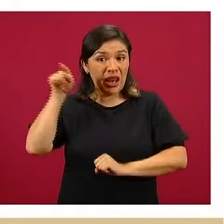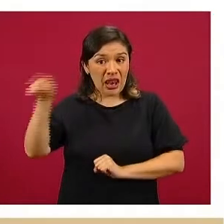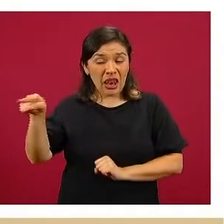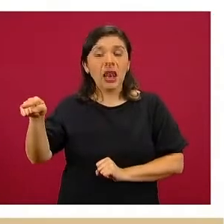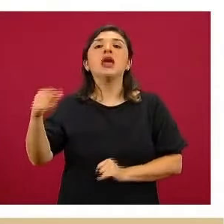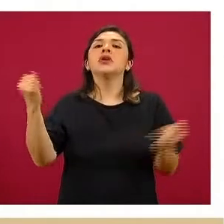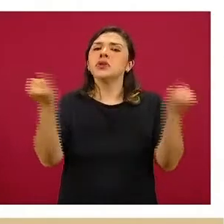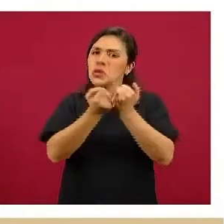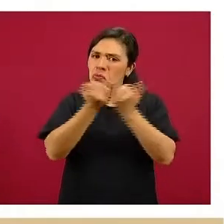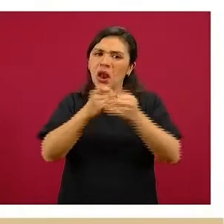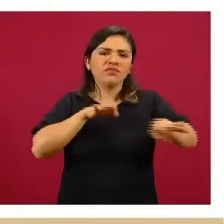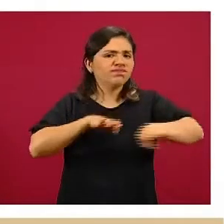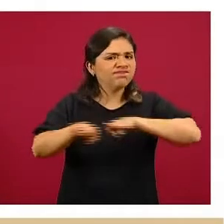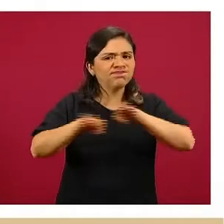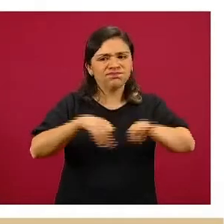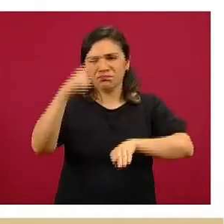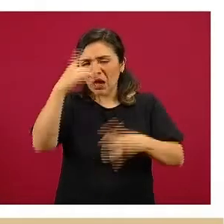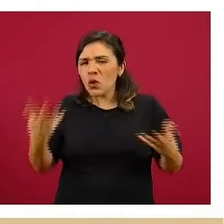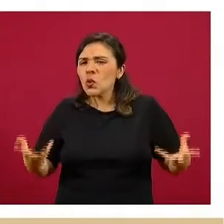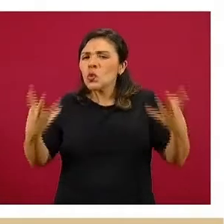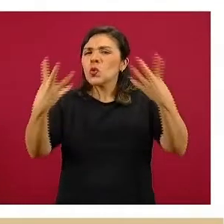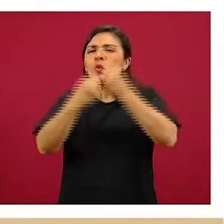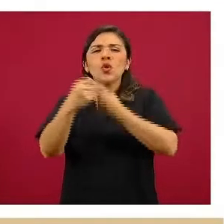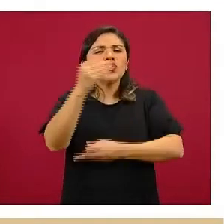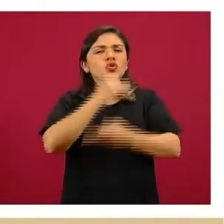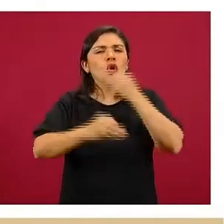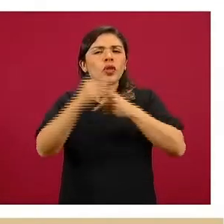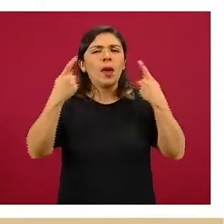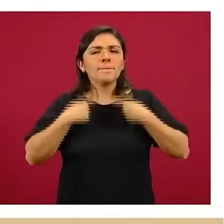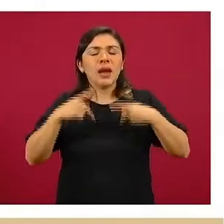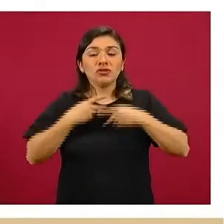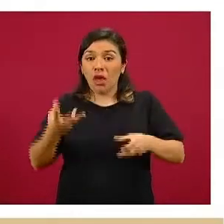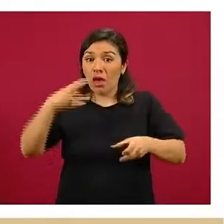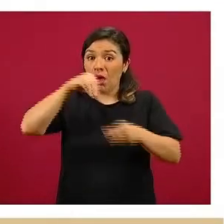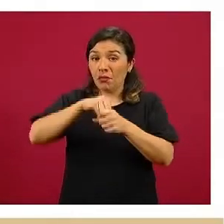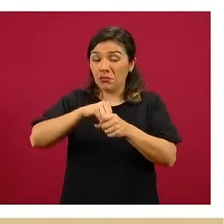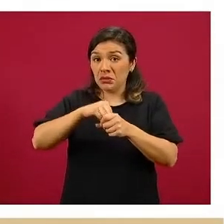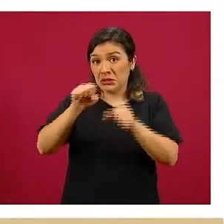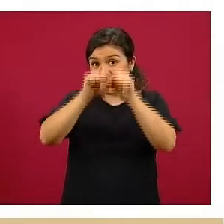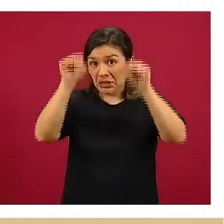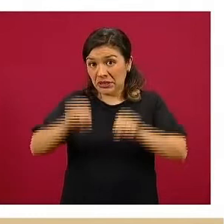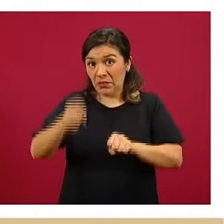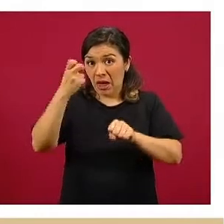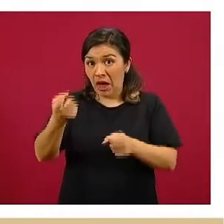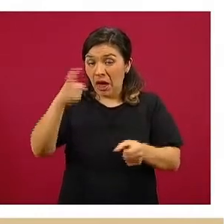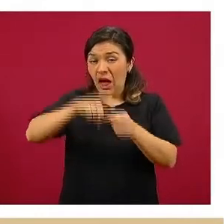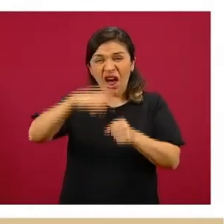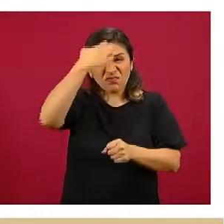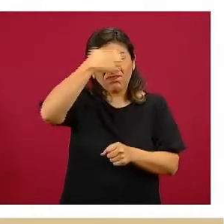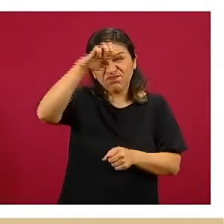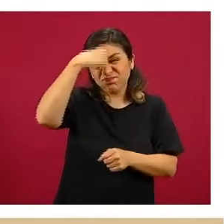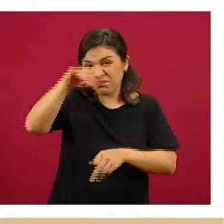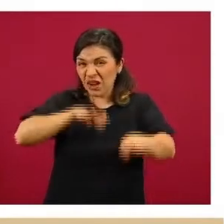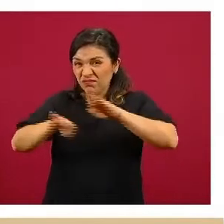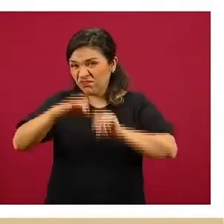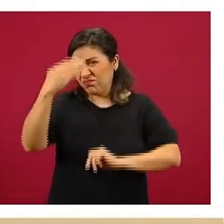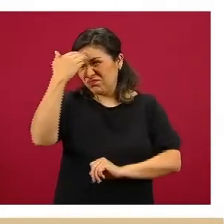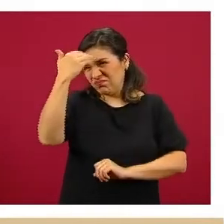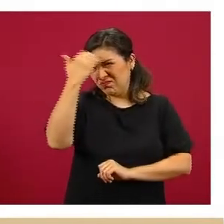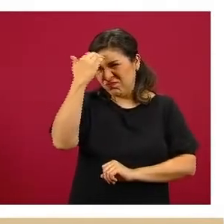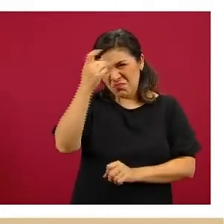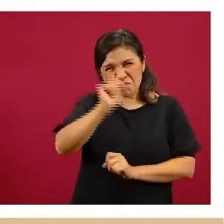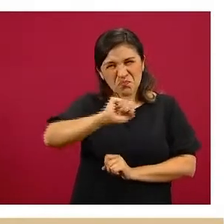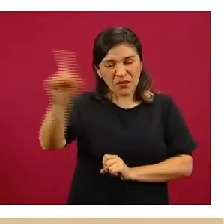también se dio a la tarea de conjuntar a todos los integrantes del Subsistema Nacional de Donación y Trasplantes, expertos en la materia, y esto